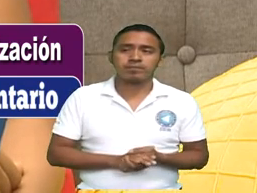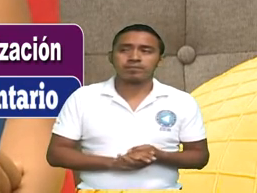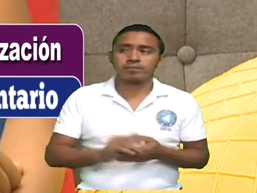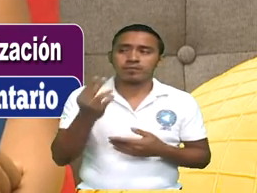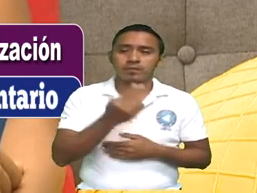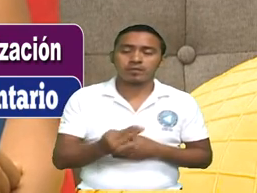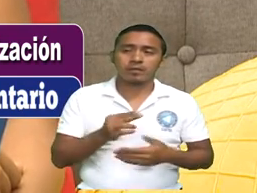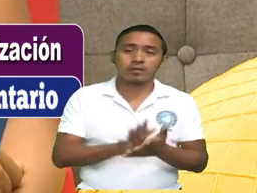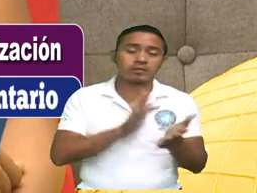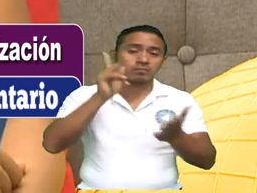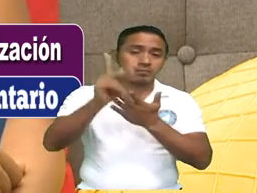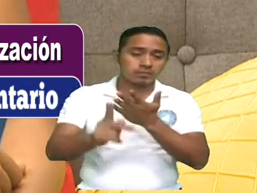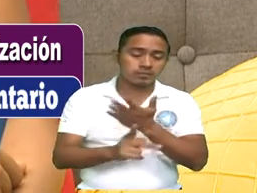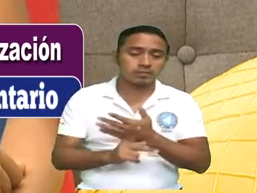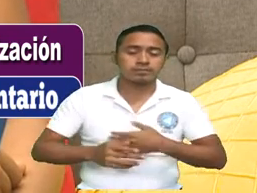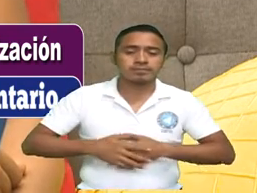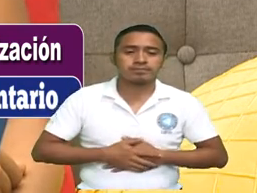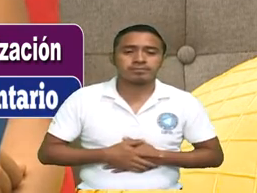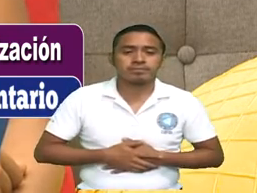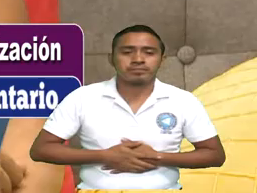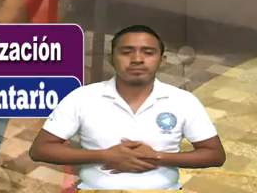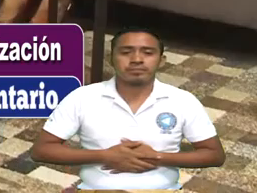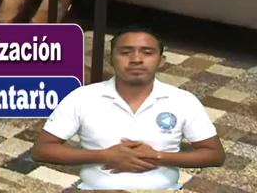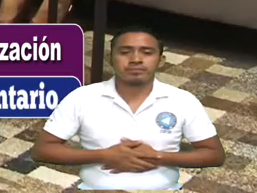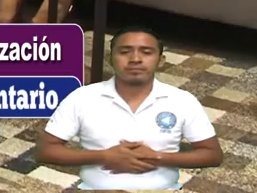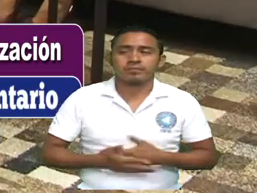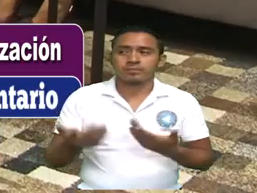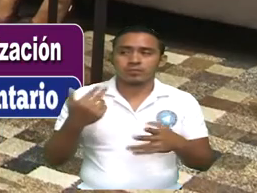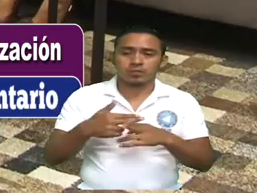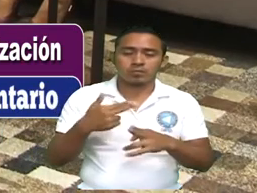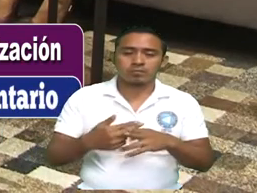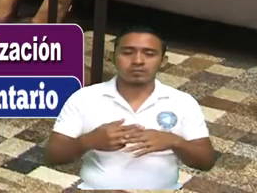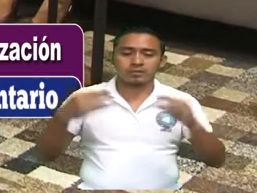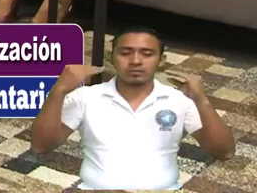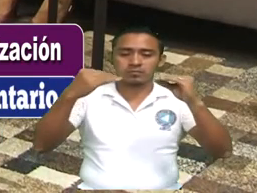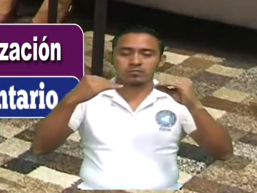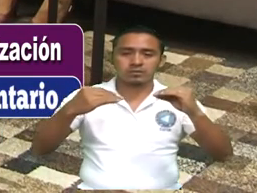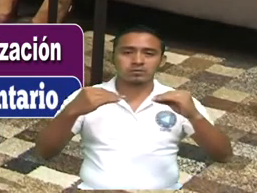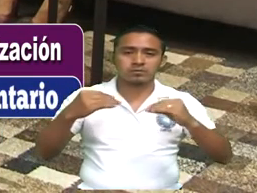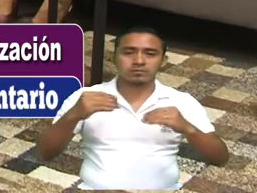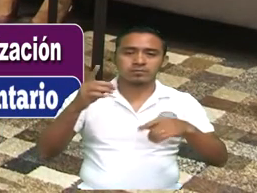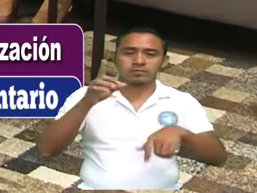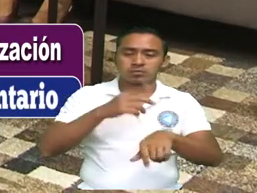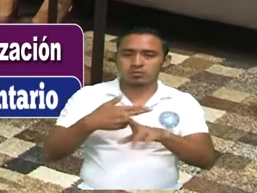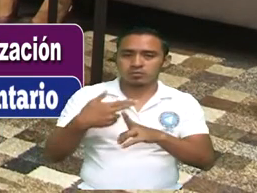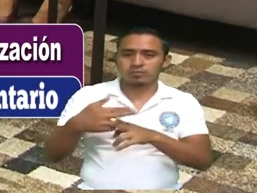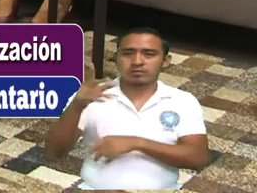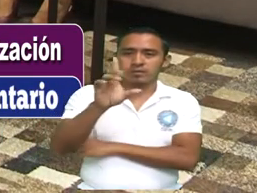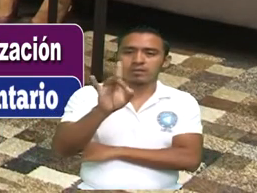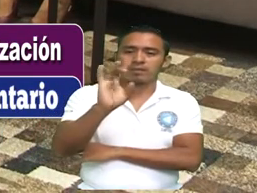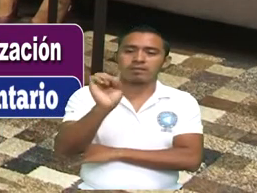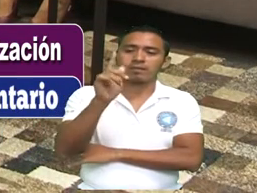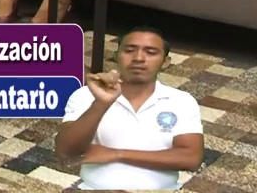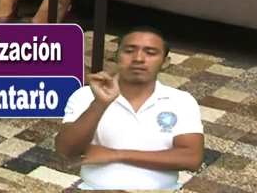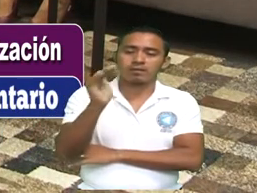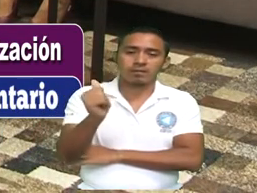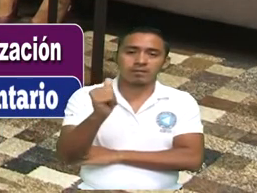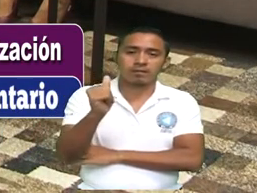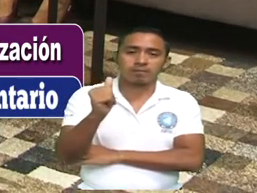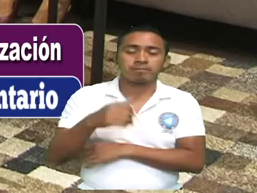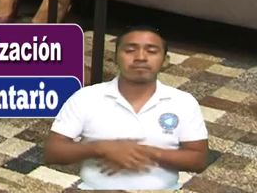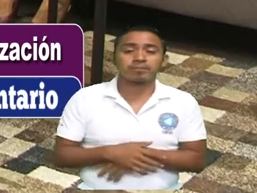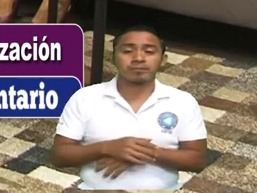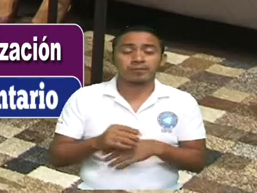para ese programa? Ese programa se llama Educación a Distancia, pero hay dos de Educación a Distancia.